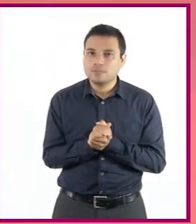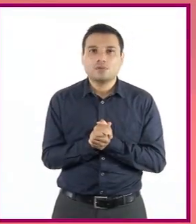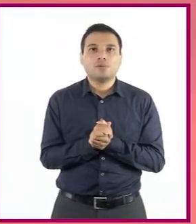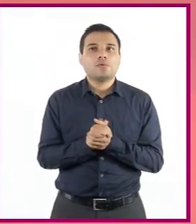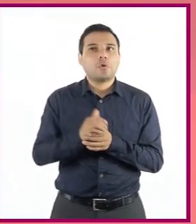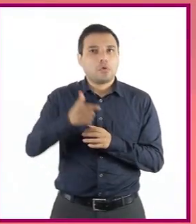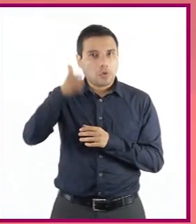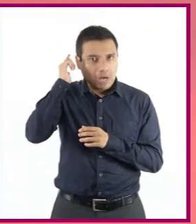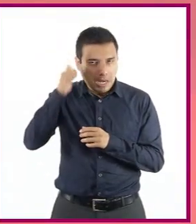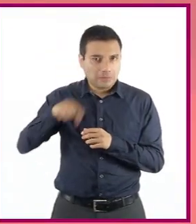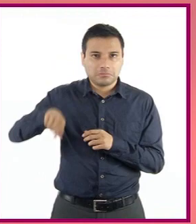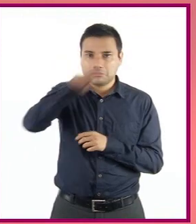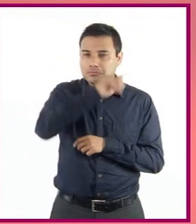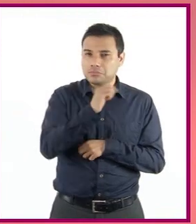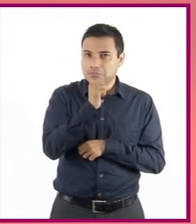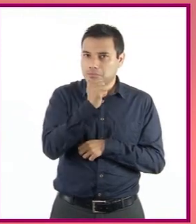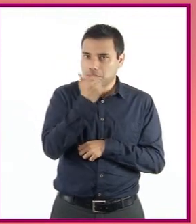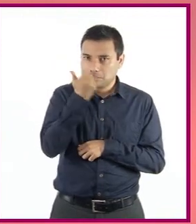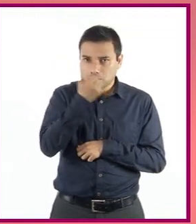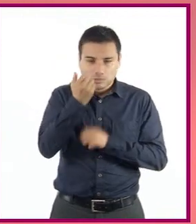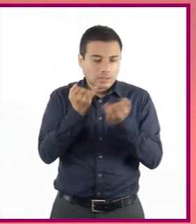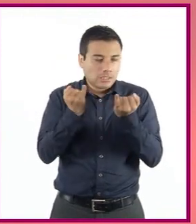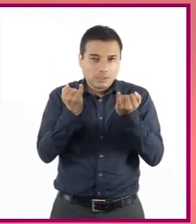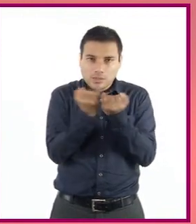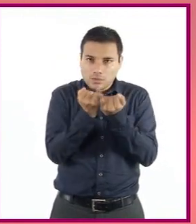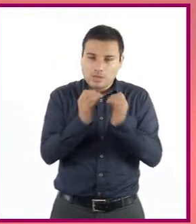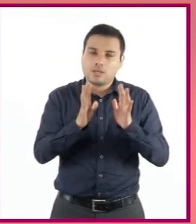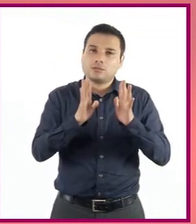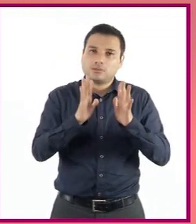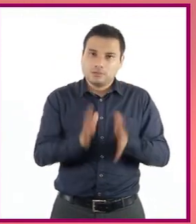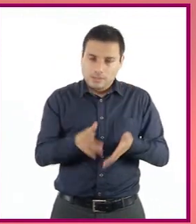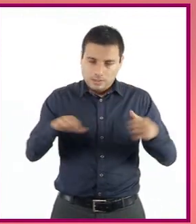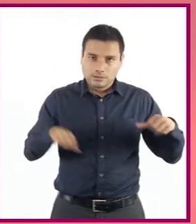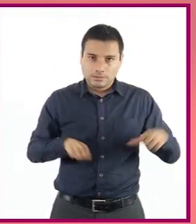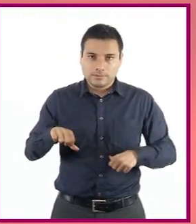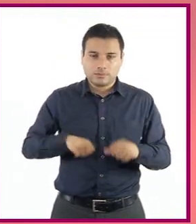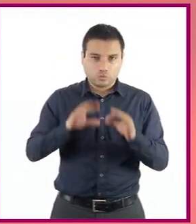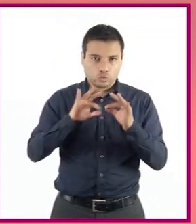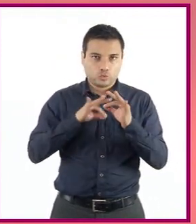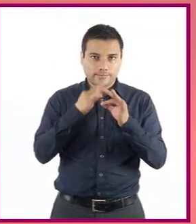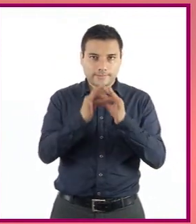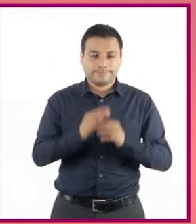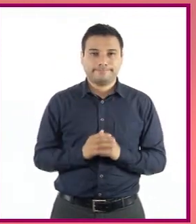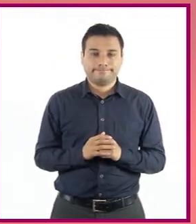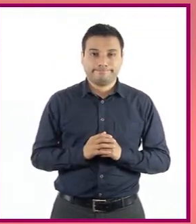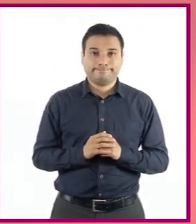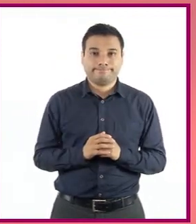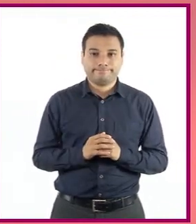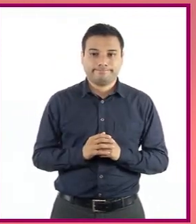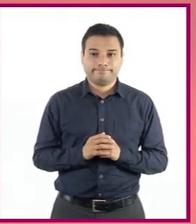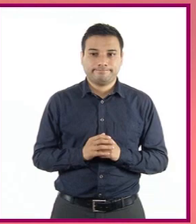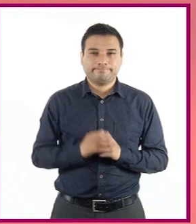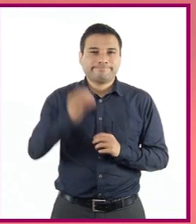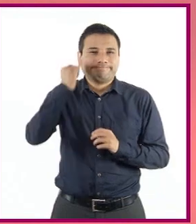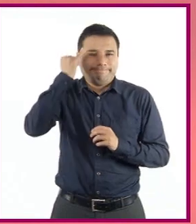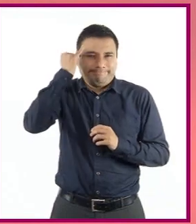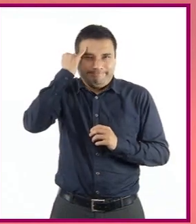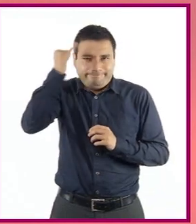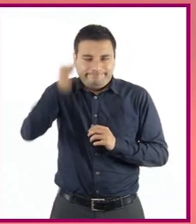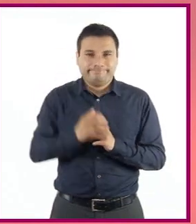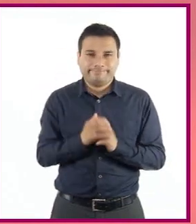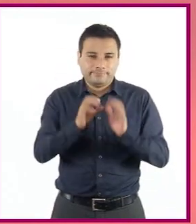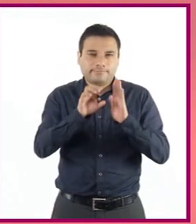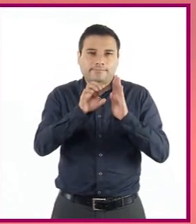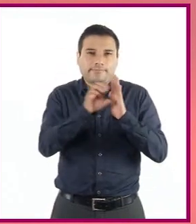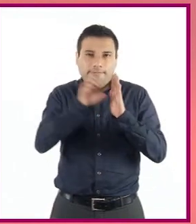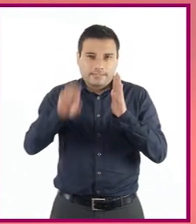que también las alumnas y alumnos hayan cumplido este primer reto. Alumnas y alumnos, imagínense que la